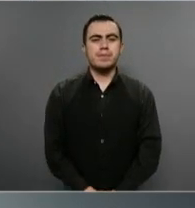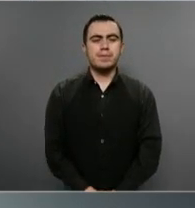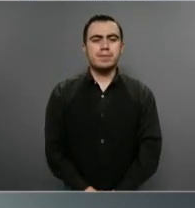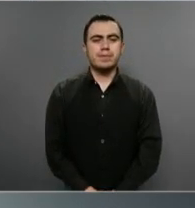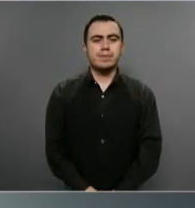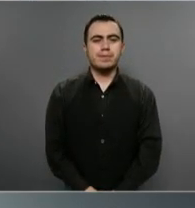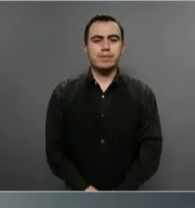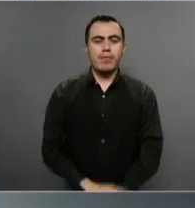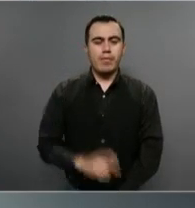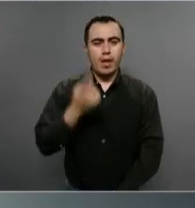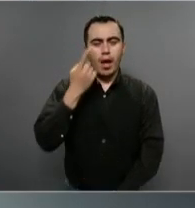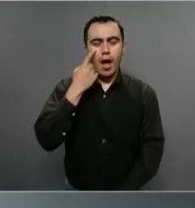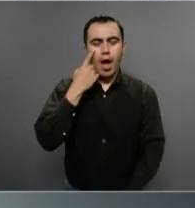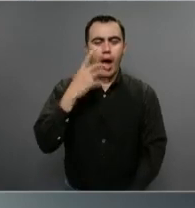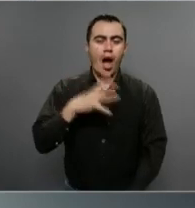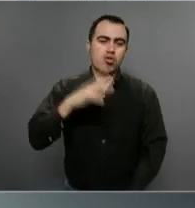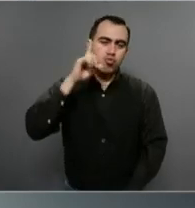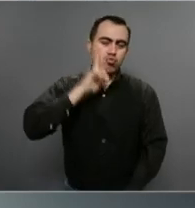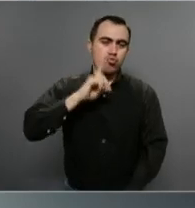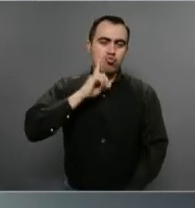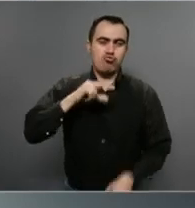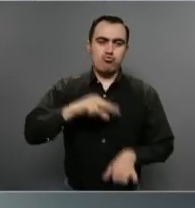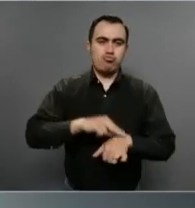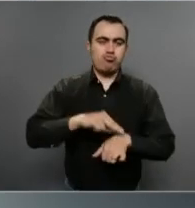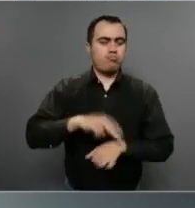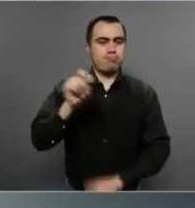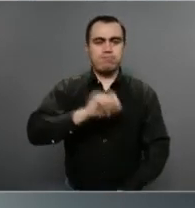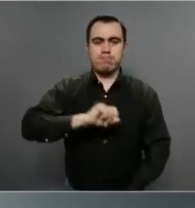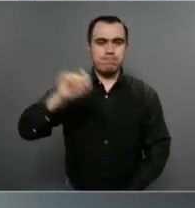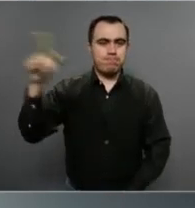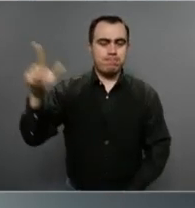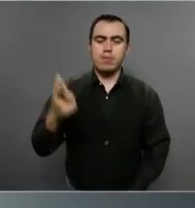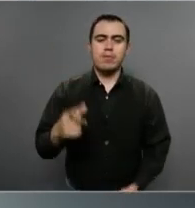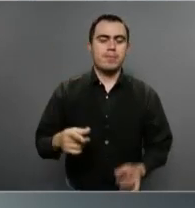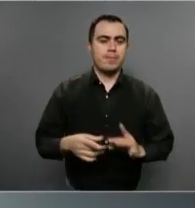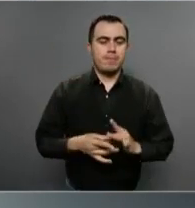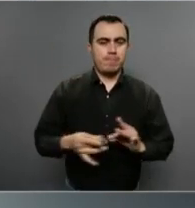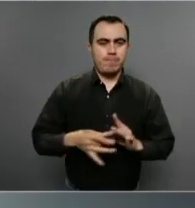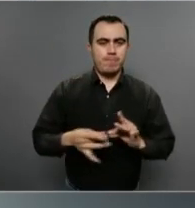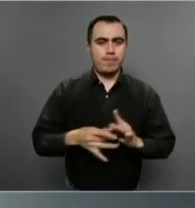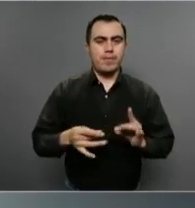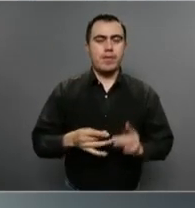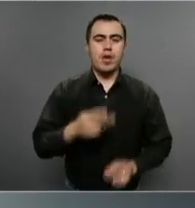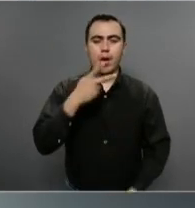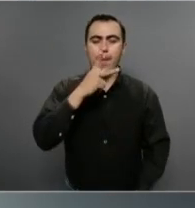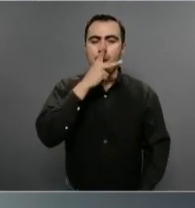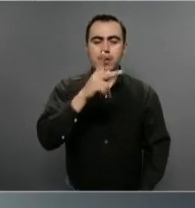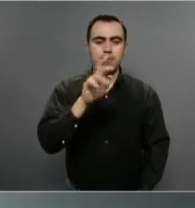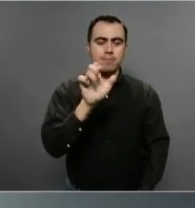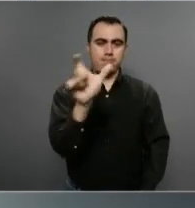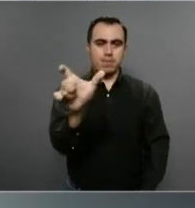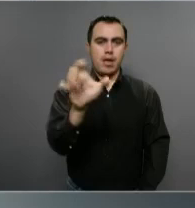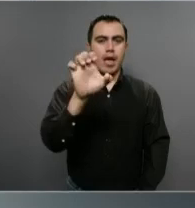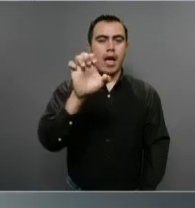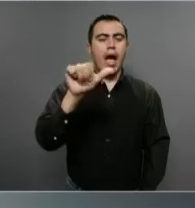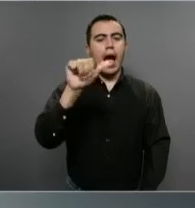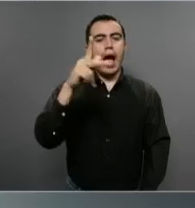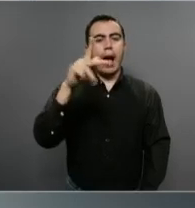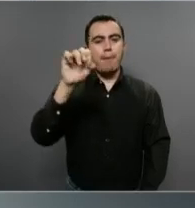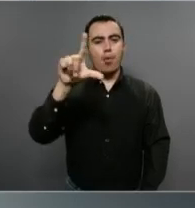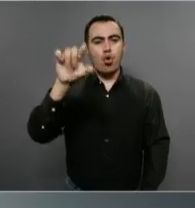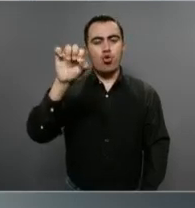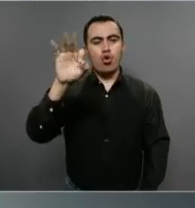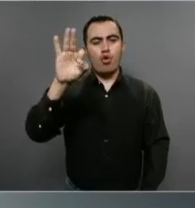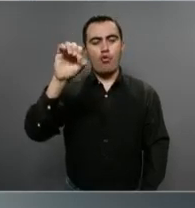una doctora en ética en España que creó un concepto que se llama aporofobia. La aporofobia es